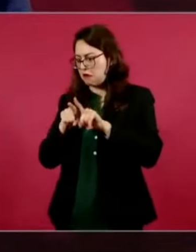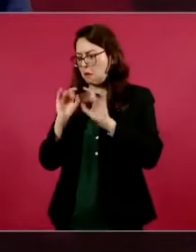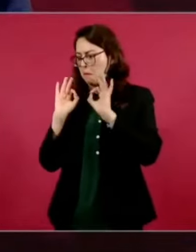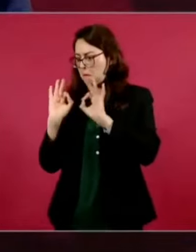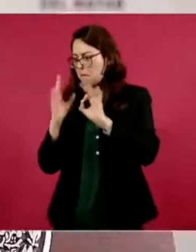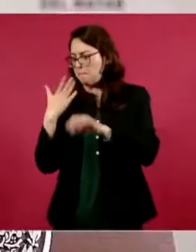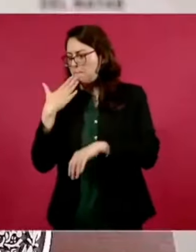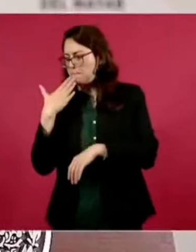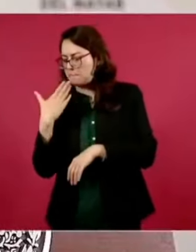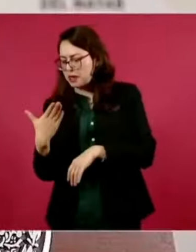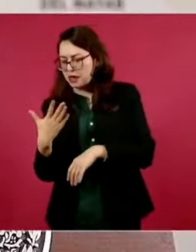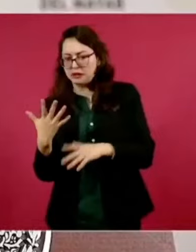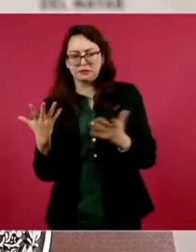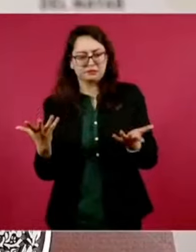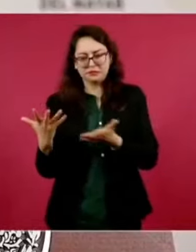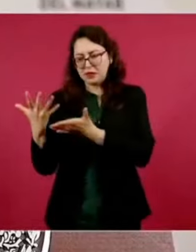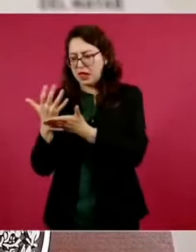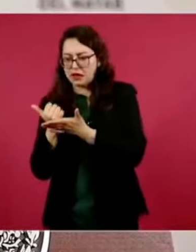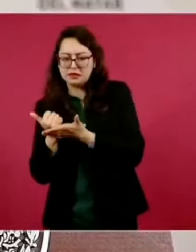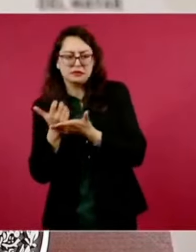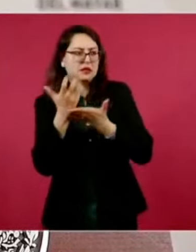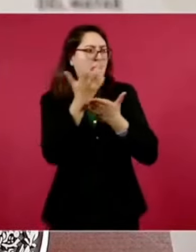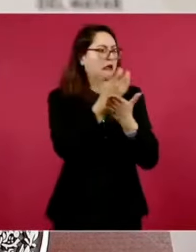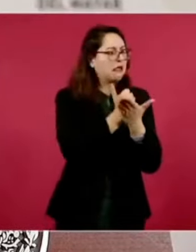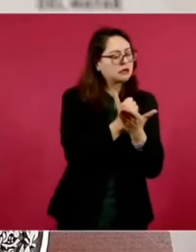las ganancias,